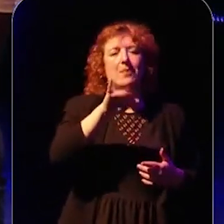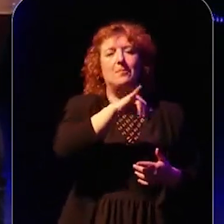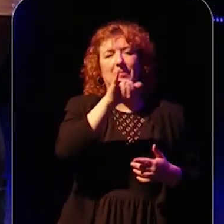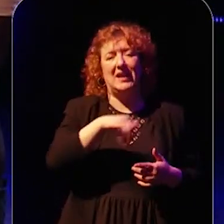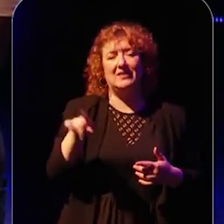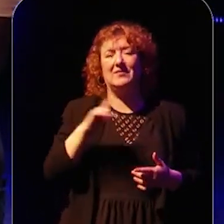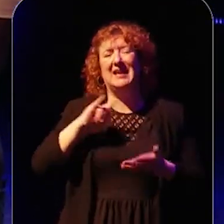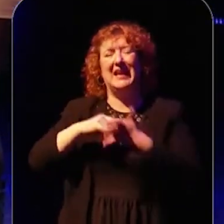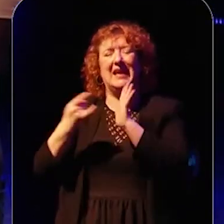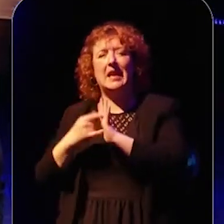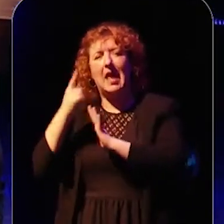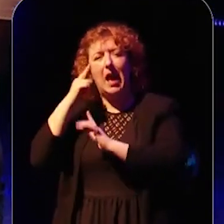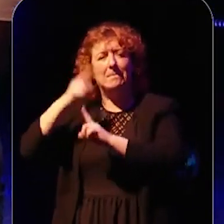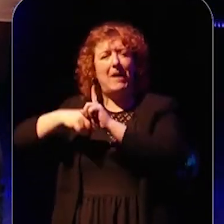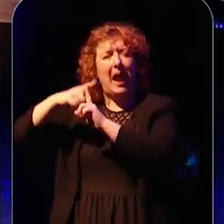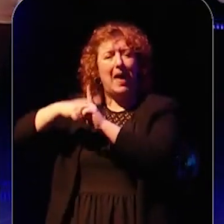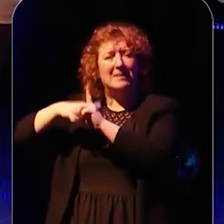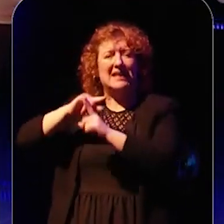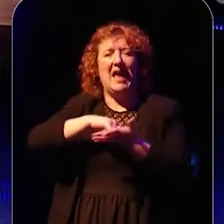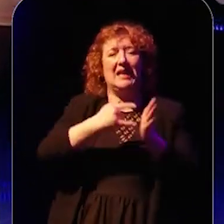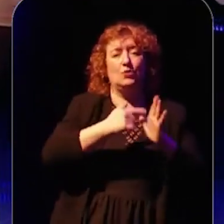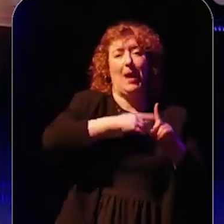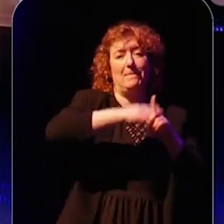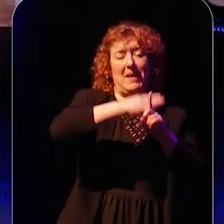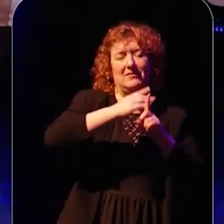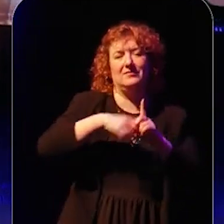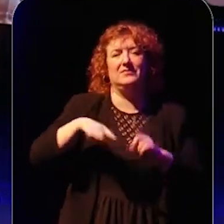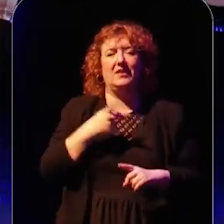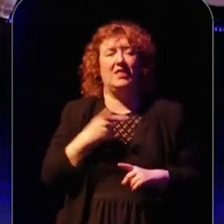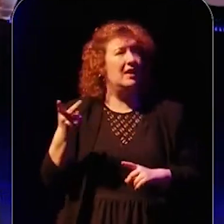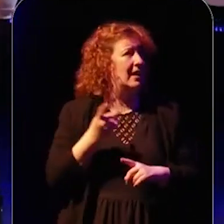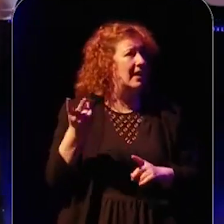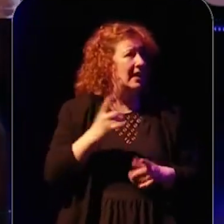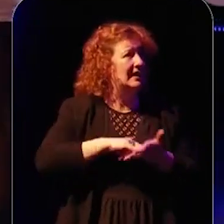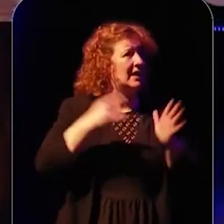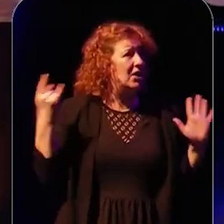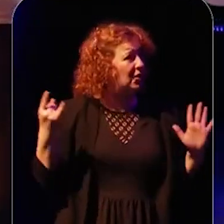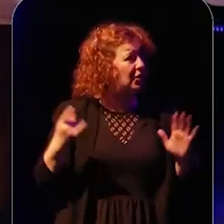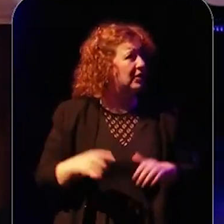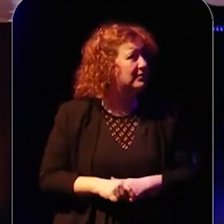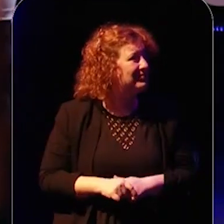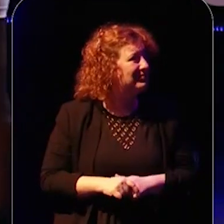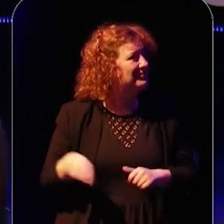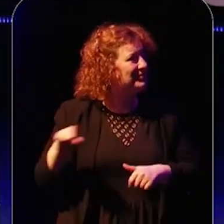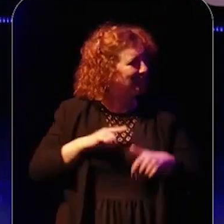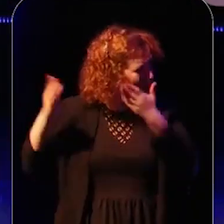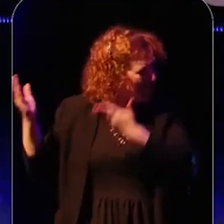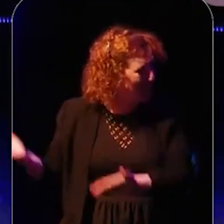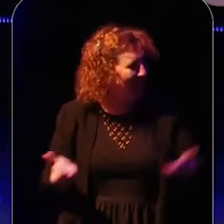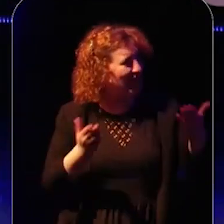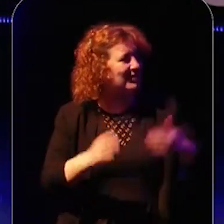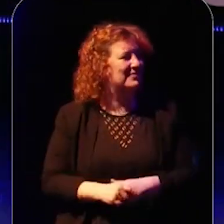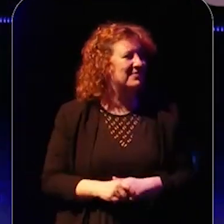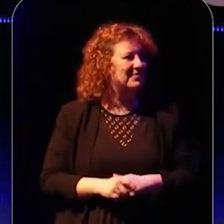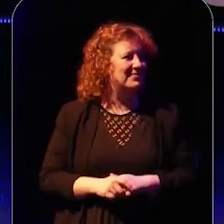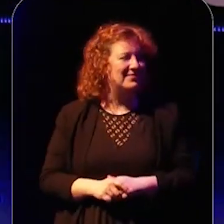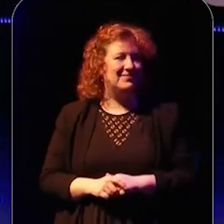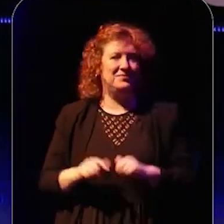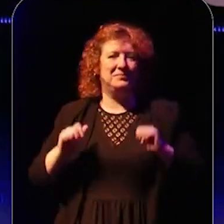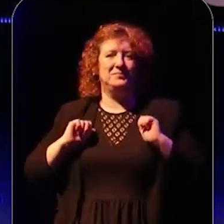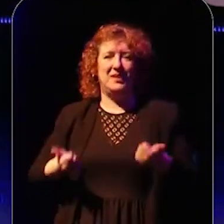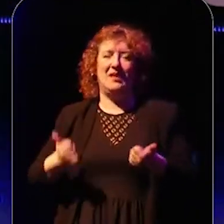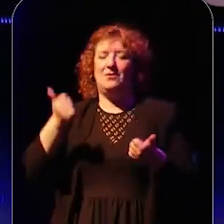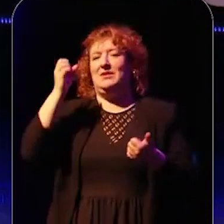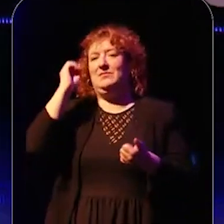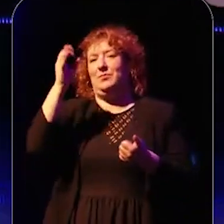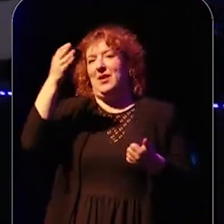y Adela, responsable en Arquitectura Paramétrica en Saco Technologies, ambos. Así que, bienvenidos a TechFest 2024. Comenzamos la keynote. Vamos a ello.